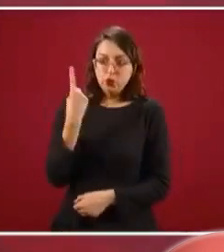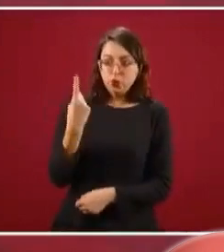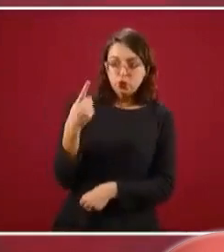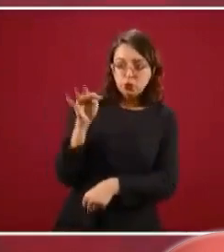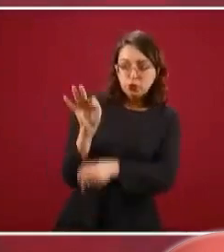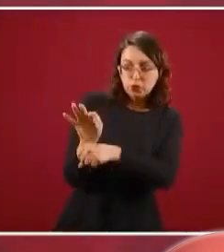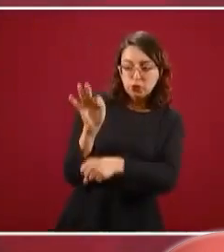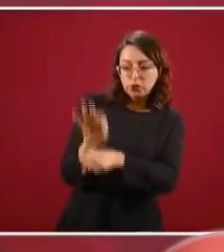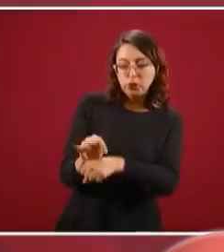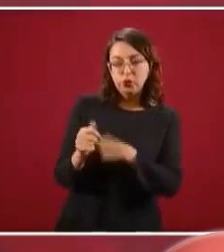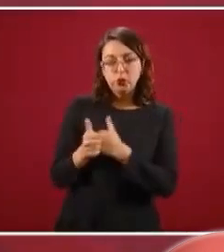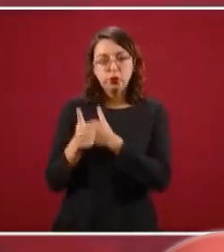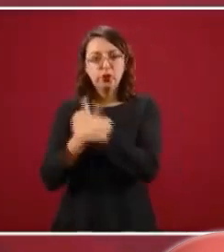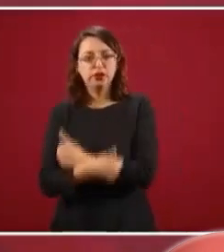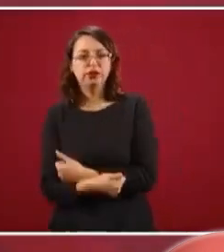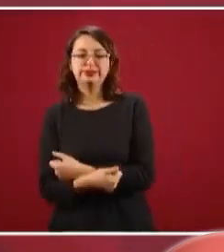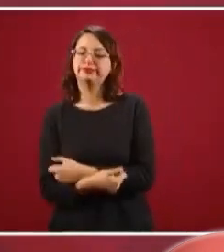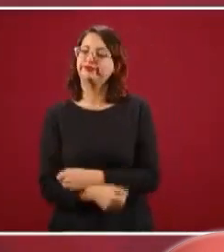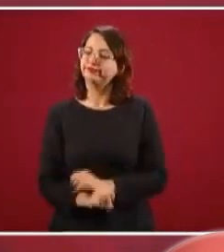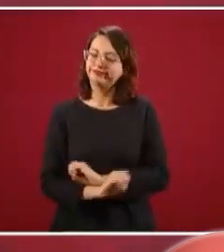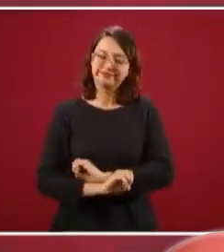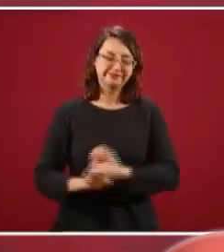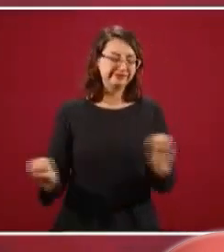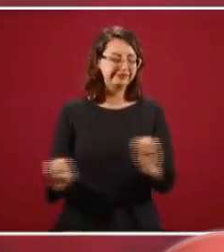No protegemos a nadie.